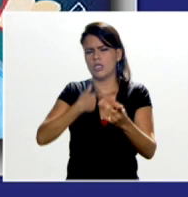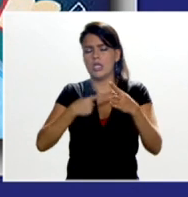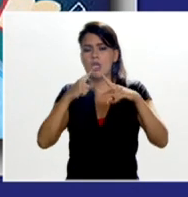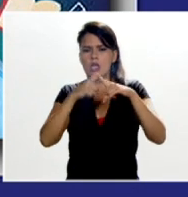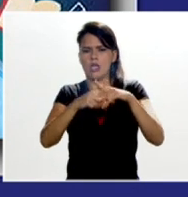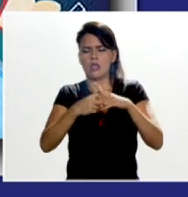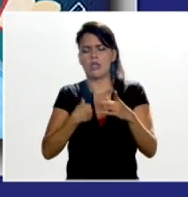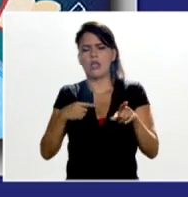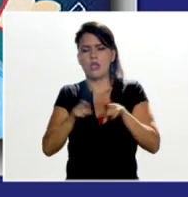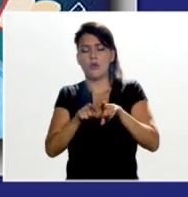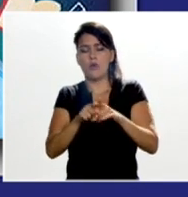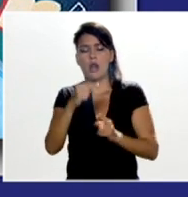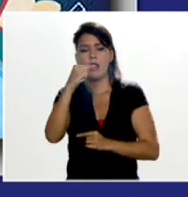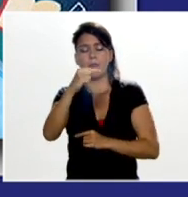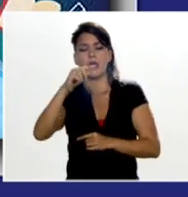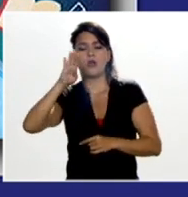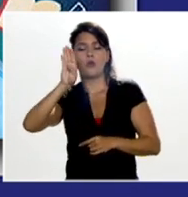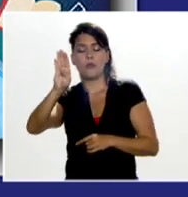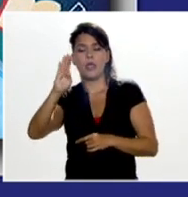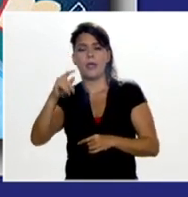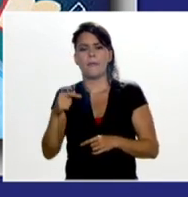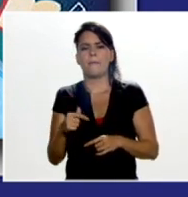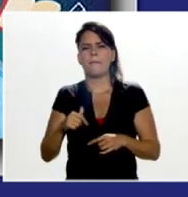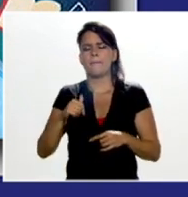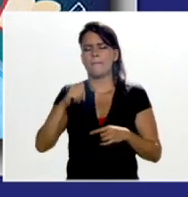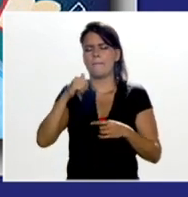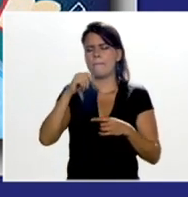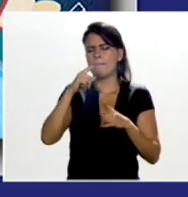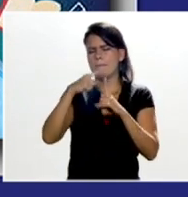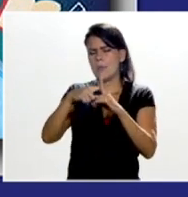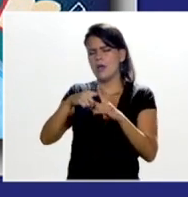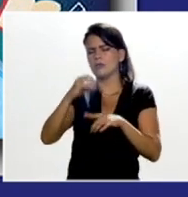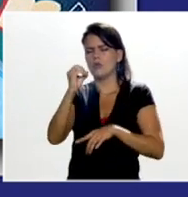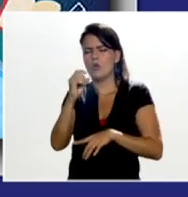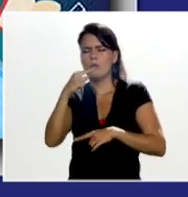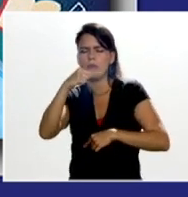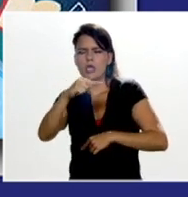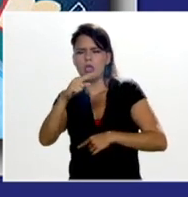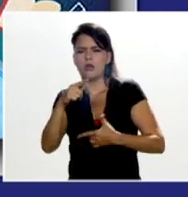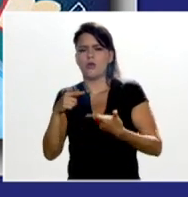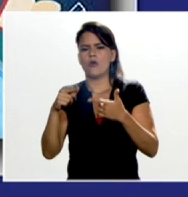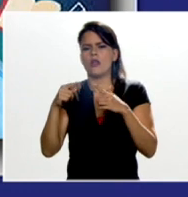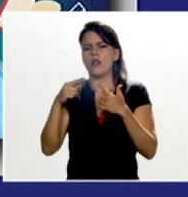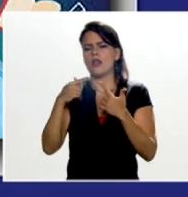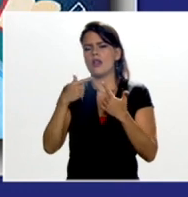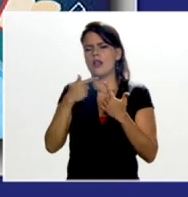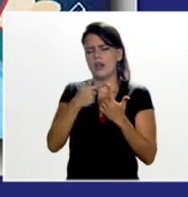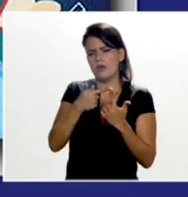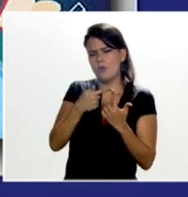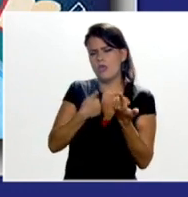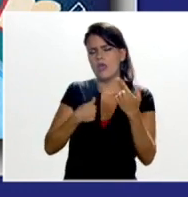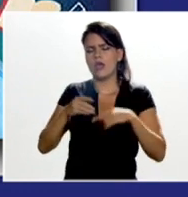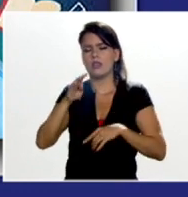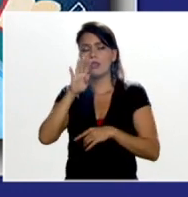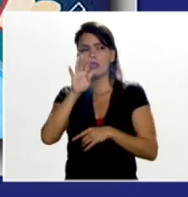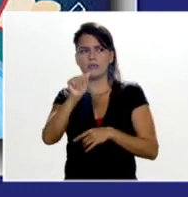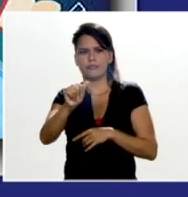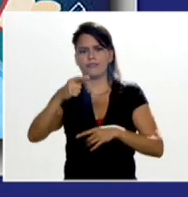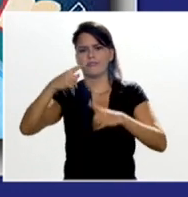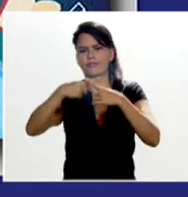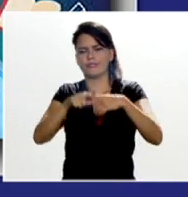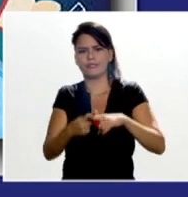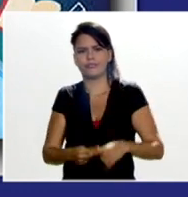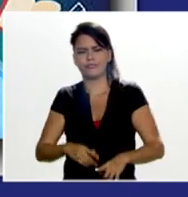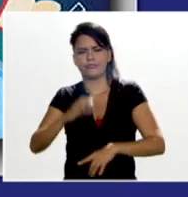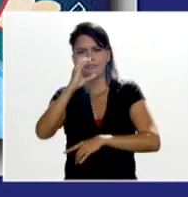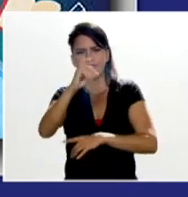igual a menos b más o menos la raíz cuadrada de b al cuadrado menos 4 por a por c sobre 2 por